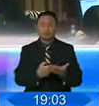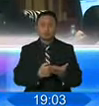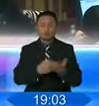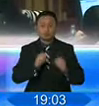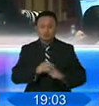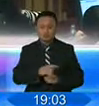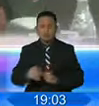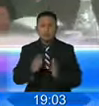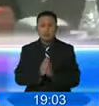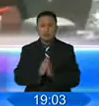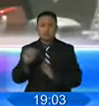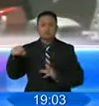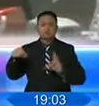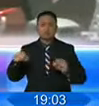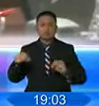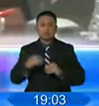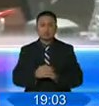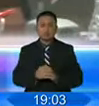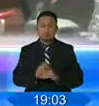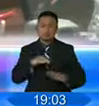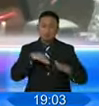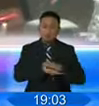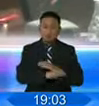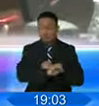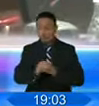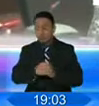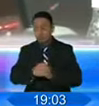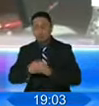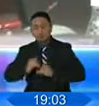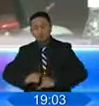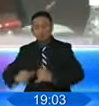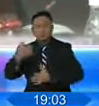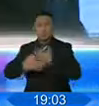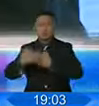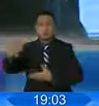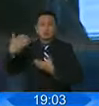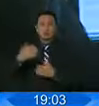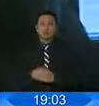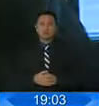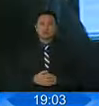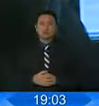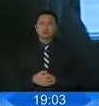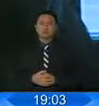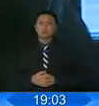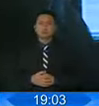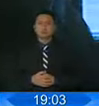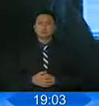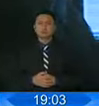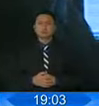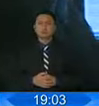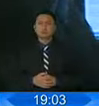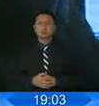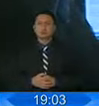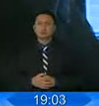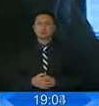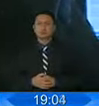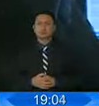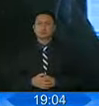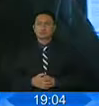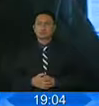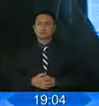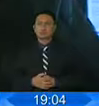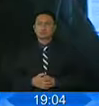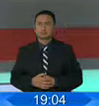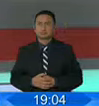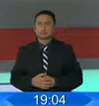futuro de este pedido, archivar o admitir a trámite un posible enjuiciamiento político en contra del vicepresidente. Informó Javier